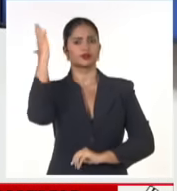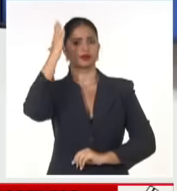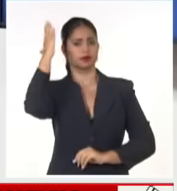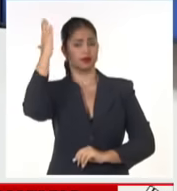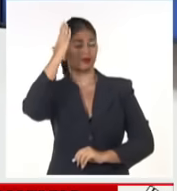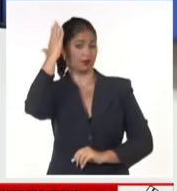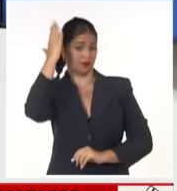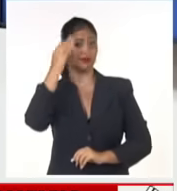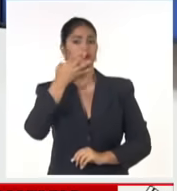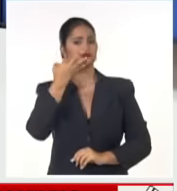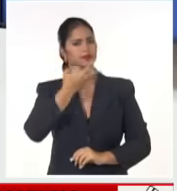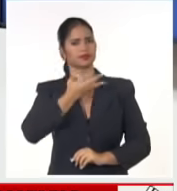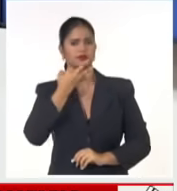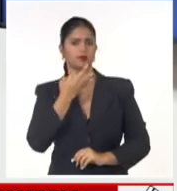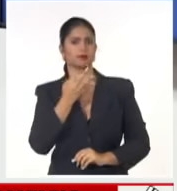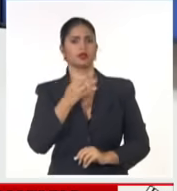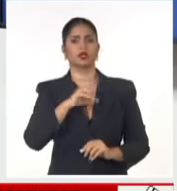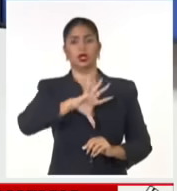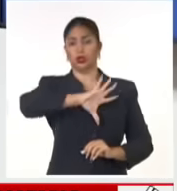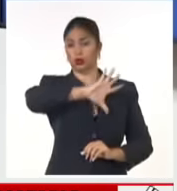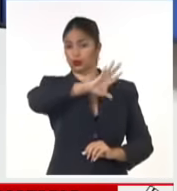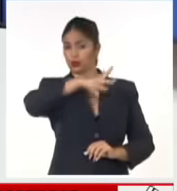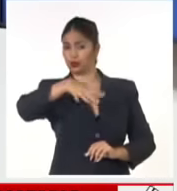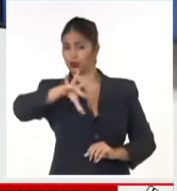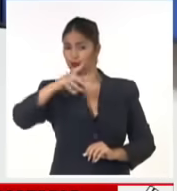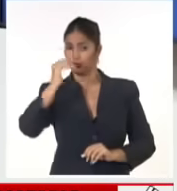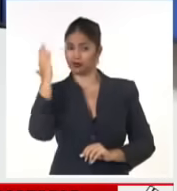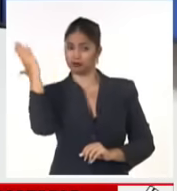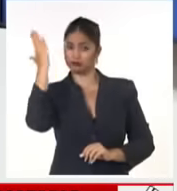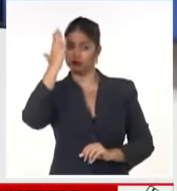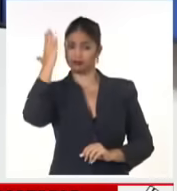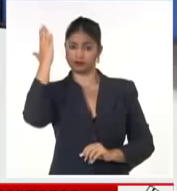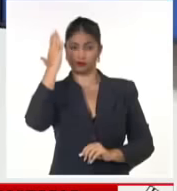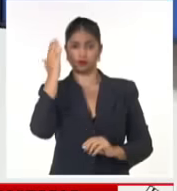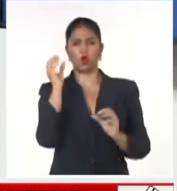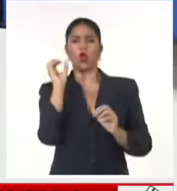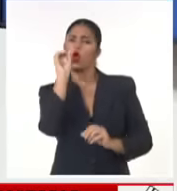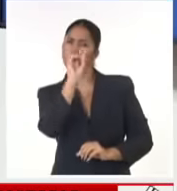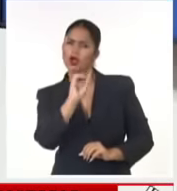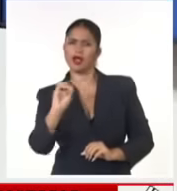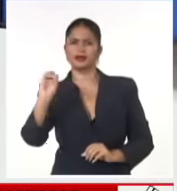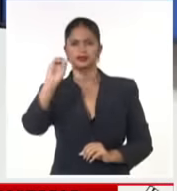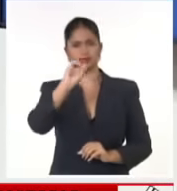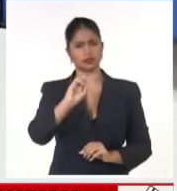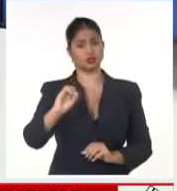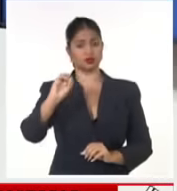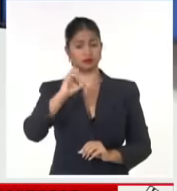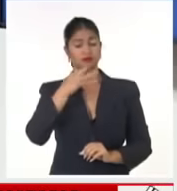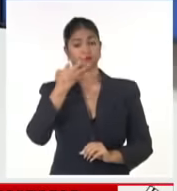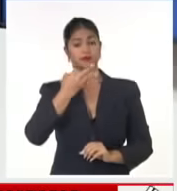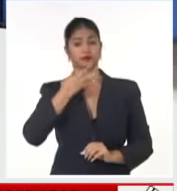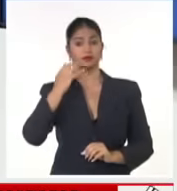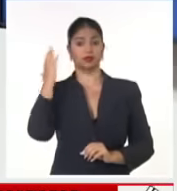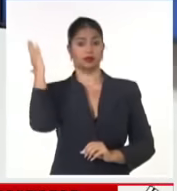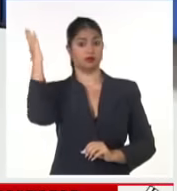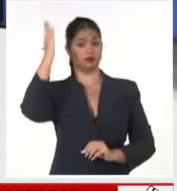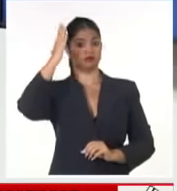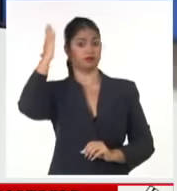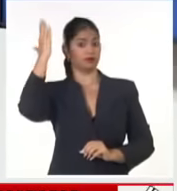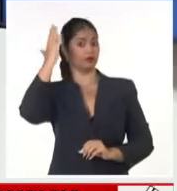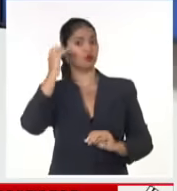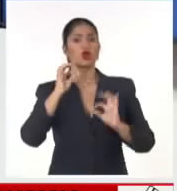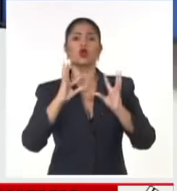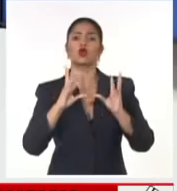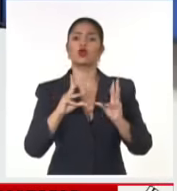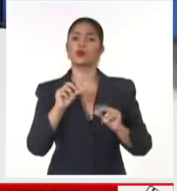Meteorología, el sistema de bajas presiones en el Mar Caribe ha logrado mejor organización y se ha convertido, lo decíamos, en la depresión tropical 18